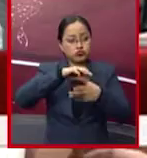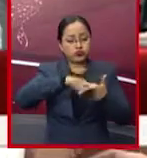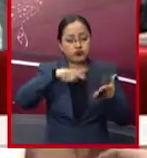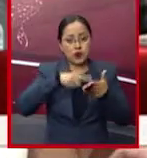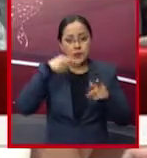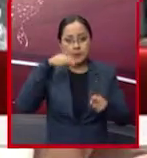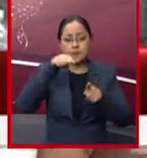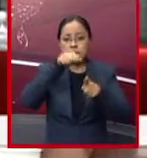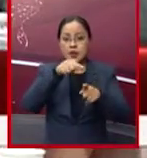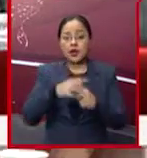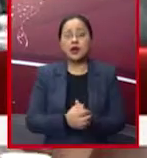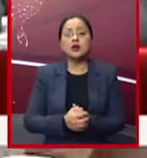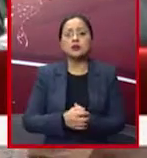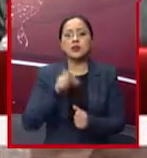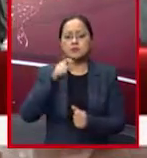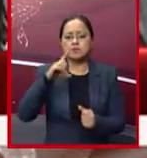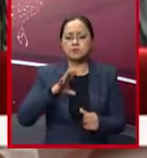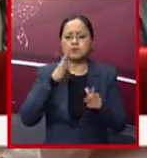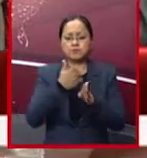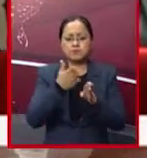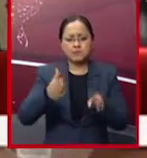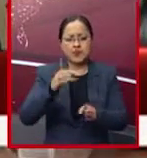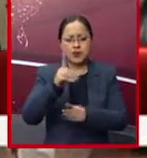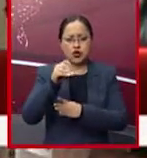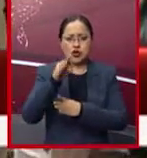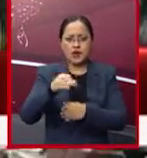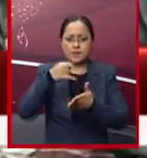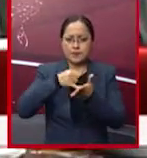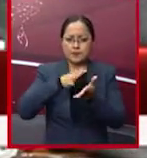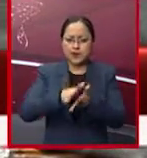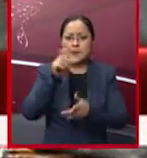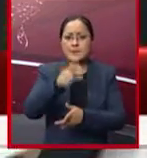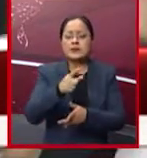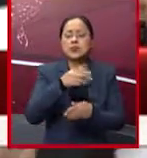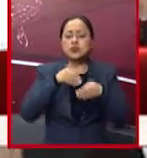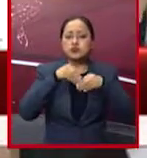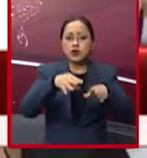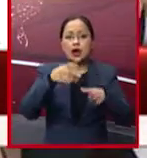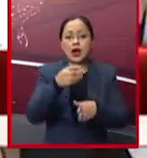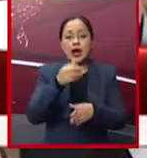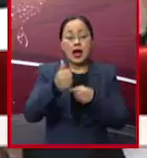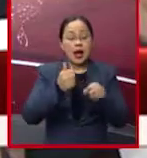materia electoral, publicada en el Diario Oficial de la Federación el 1 de julio del 2008.